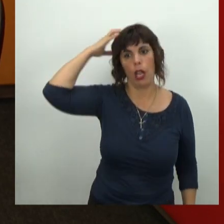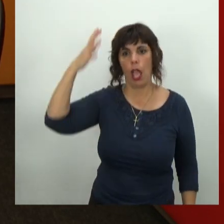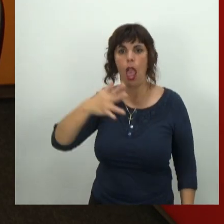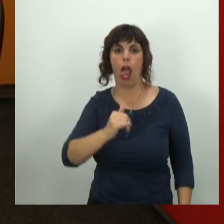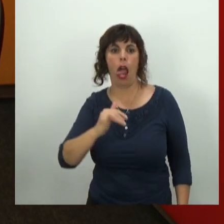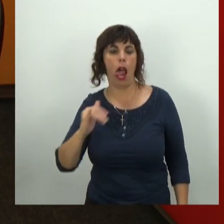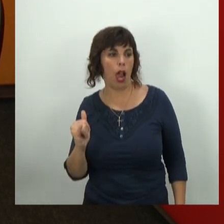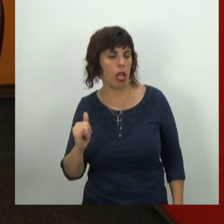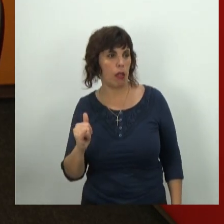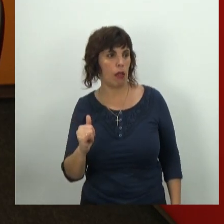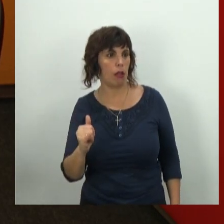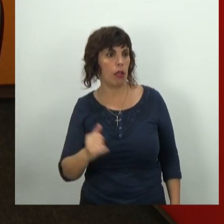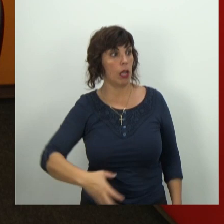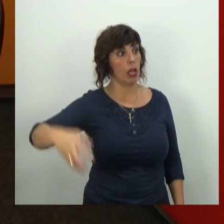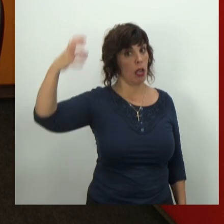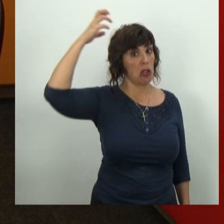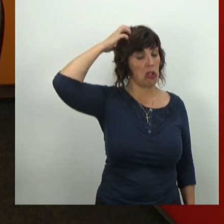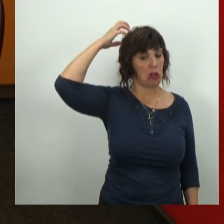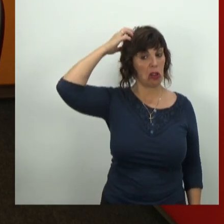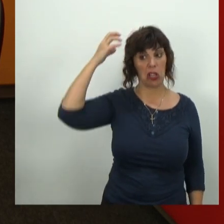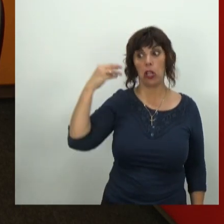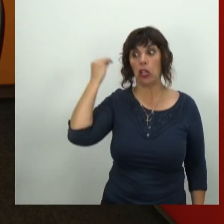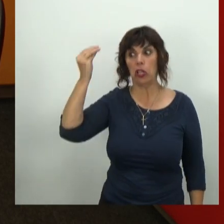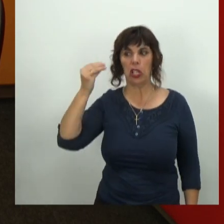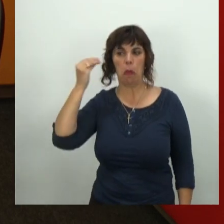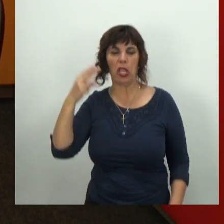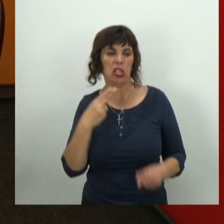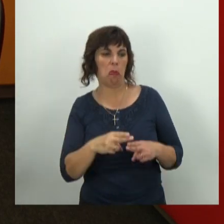reyes que creen que pueden dominar por política,